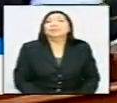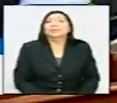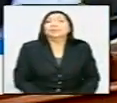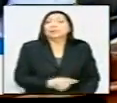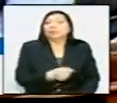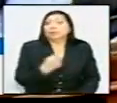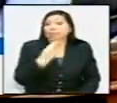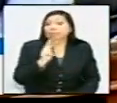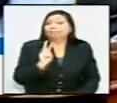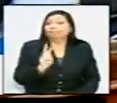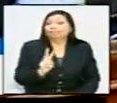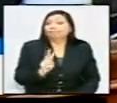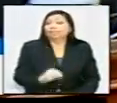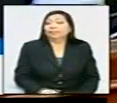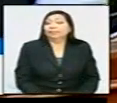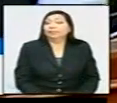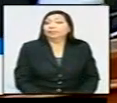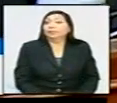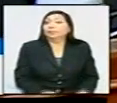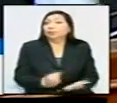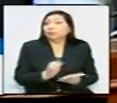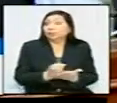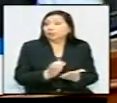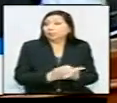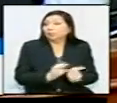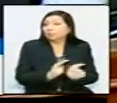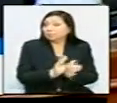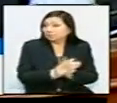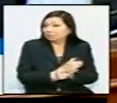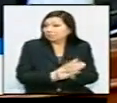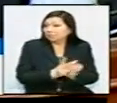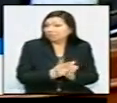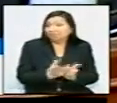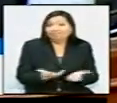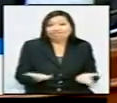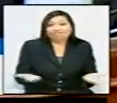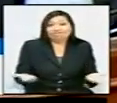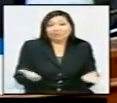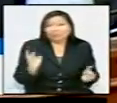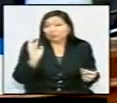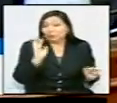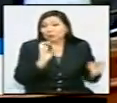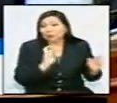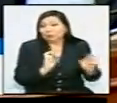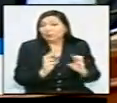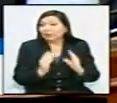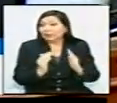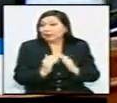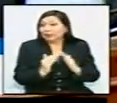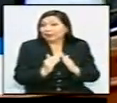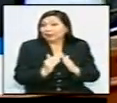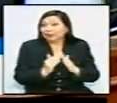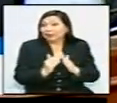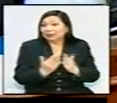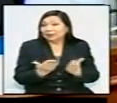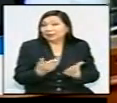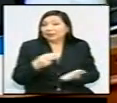después de que ustedes han visto el contrato y los videos, creo que no queda ninguna duda de que el departamento de San